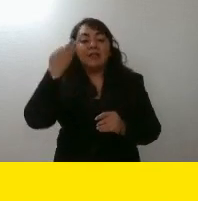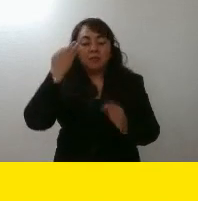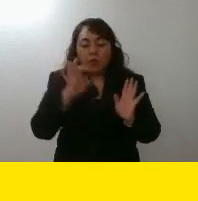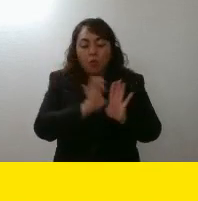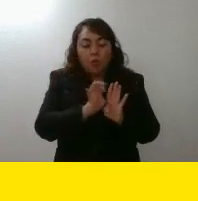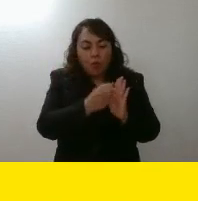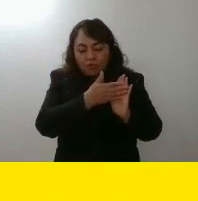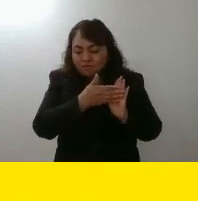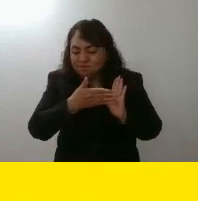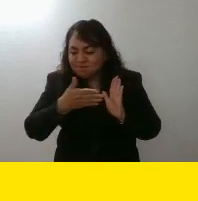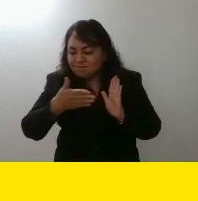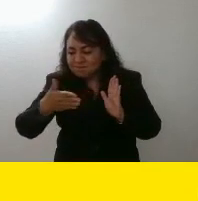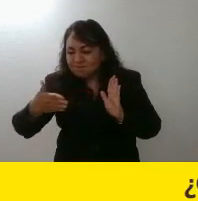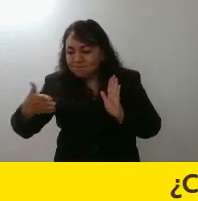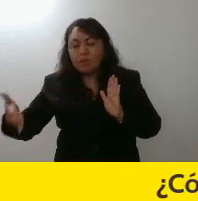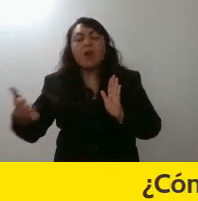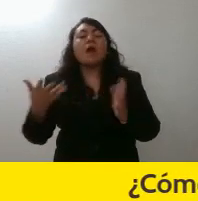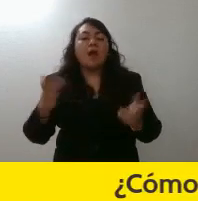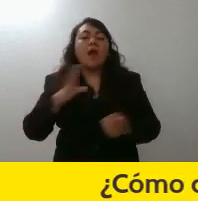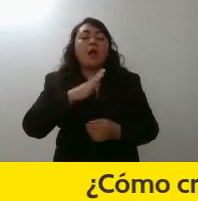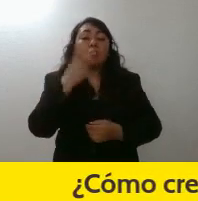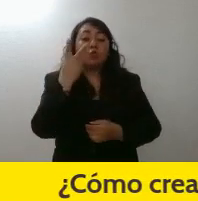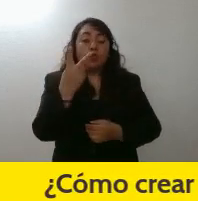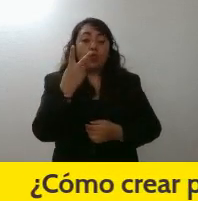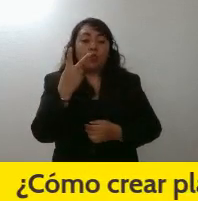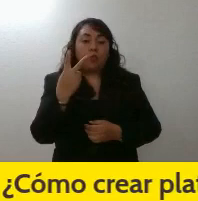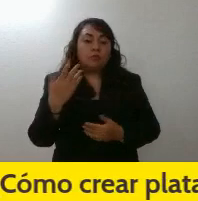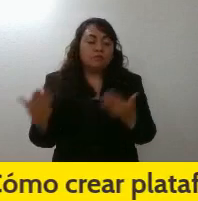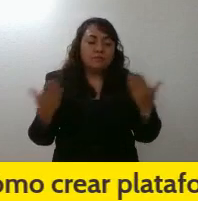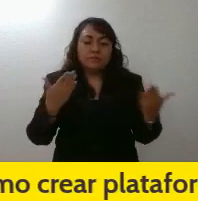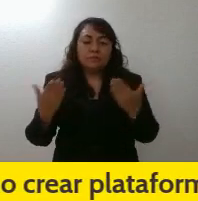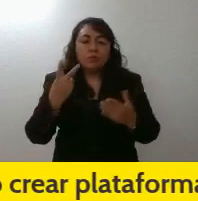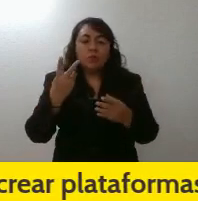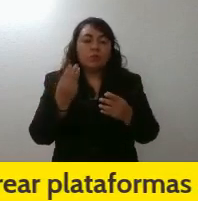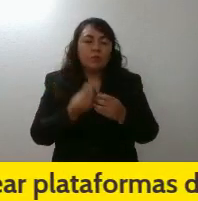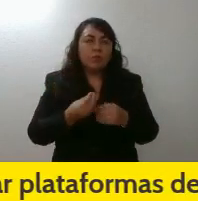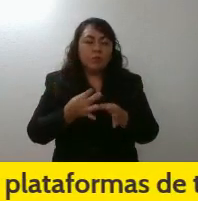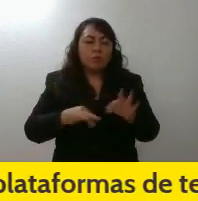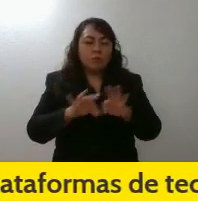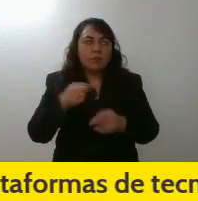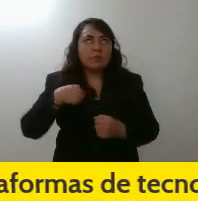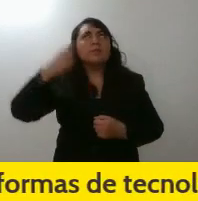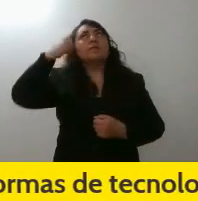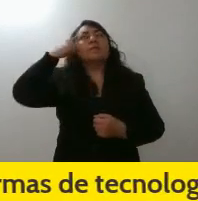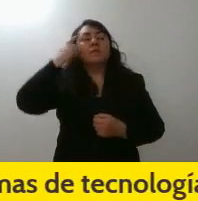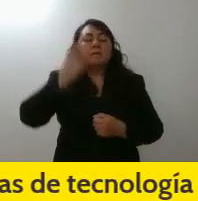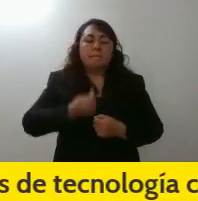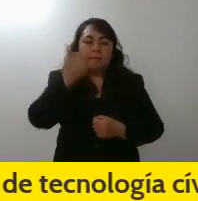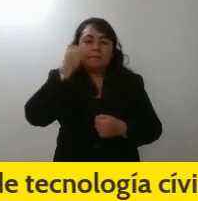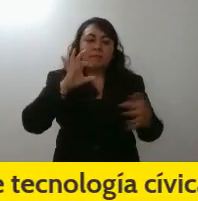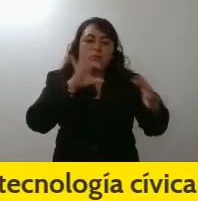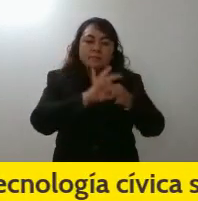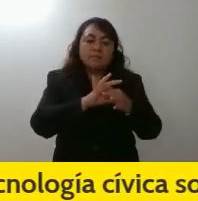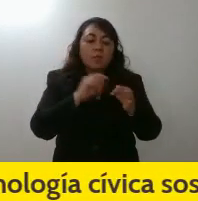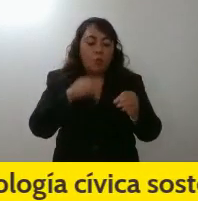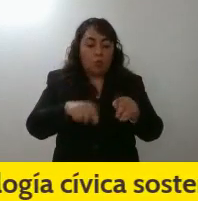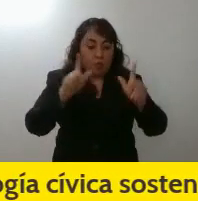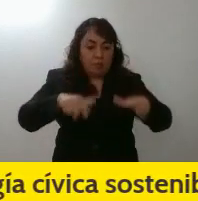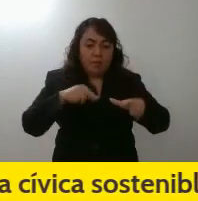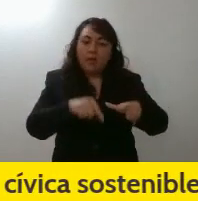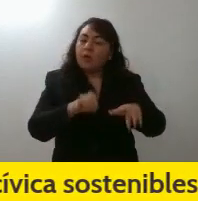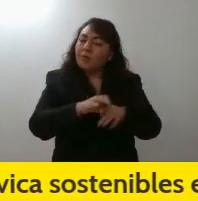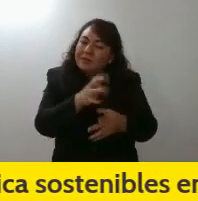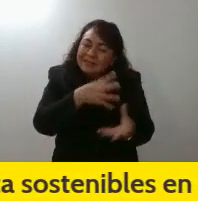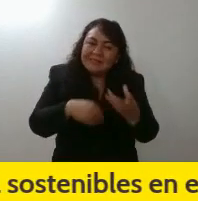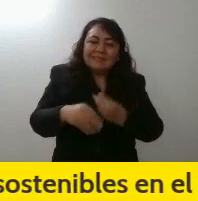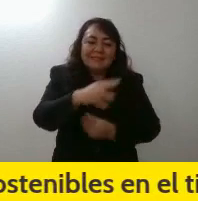yo pensaba, ¿no? Bueno, hay dos claves acá que se me vienen a la cabeza. La primera tiene que ver con poder sostener estas plataformas de